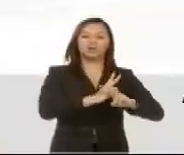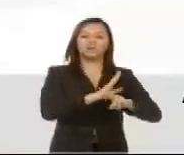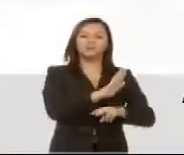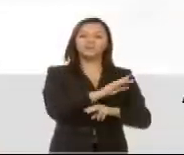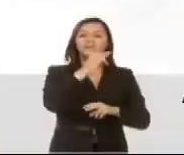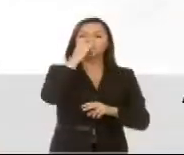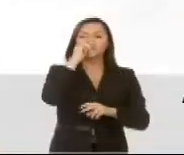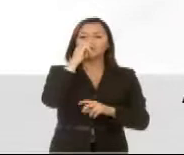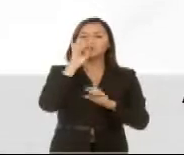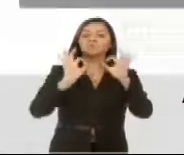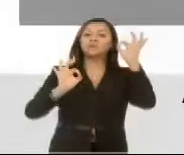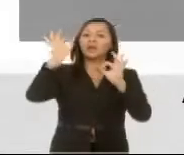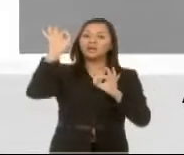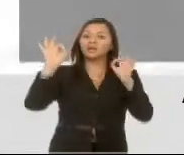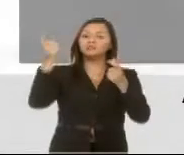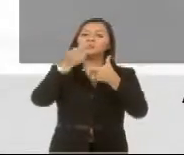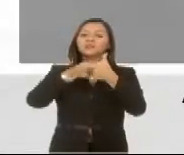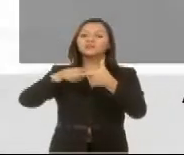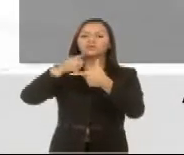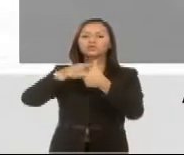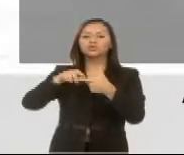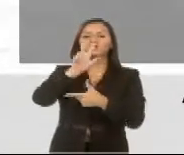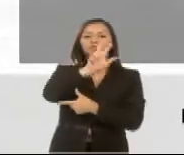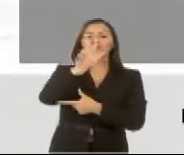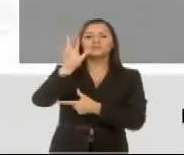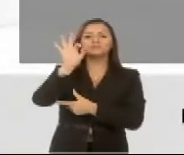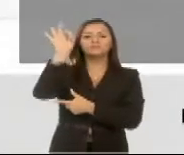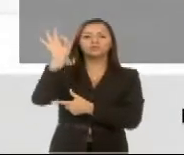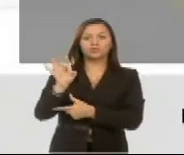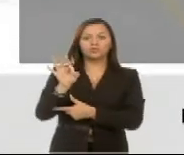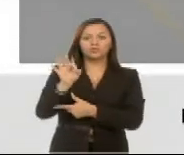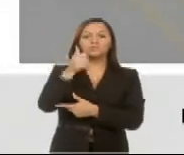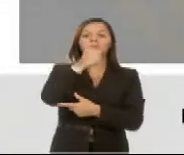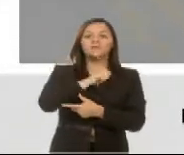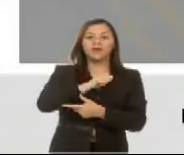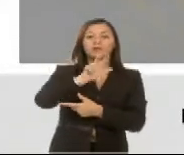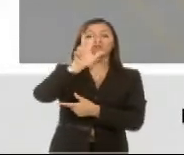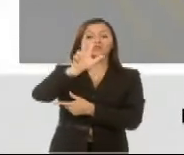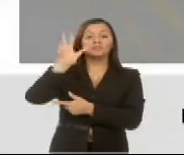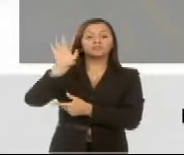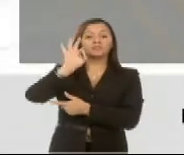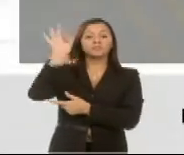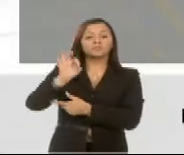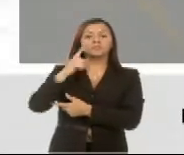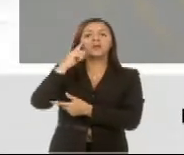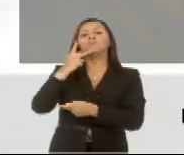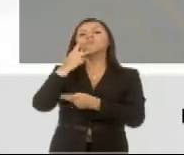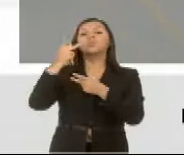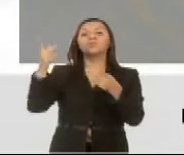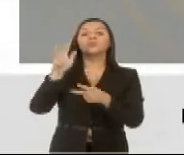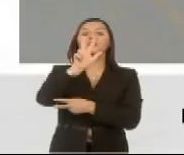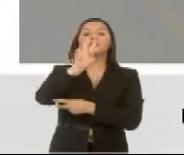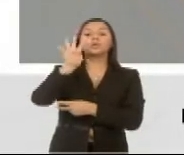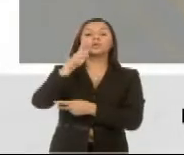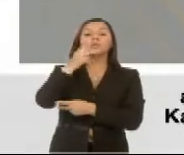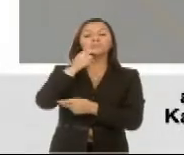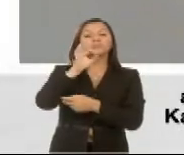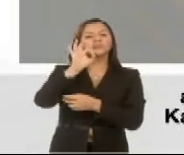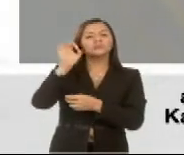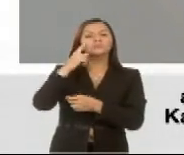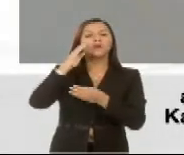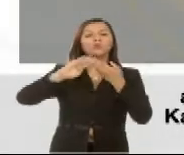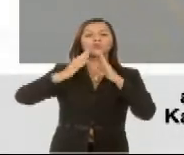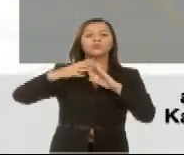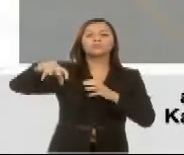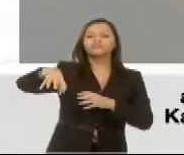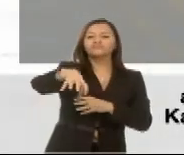protección. El espectro radioeléctrico se distribuirá en 33% para los medios privados, 33% para los públicos y